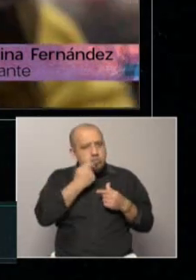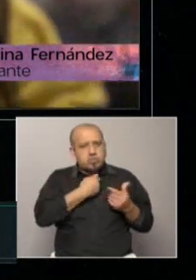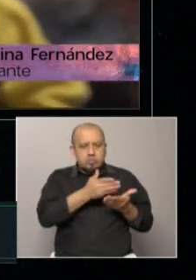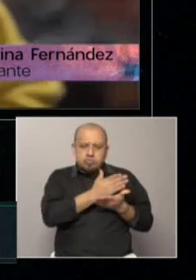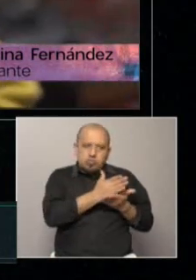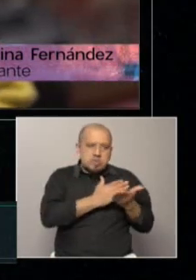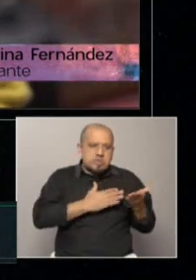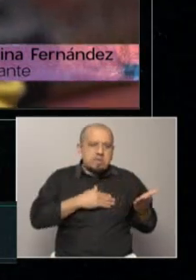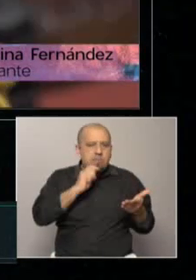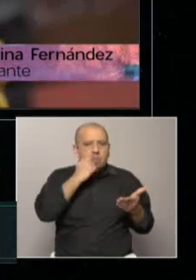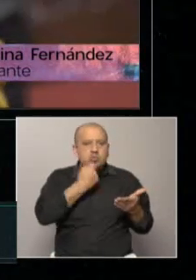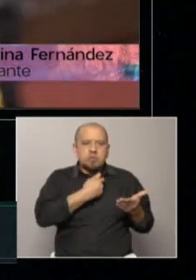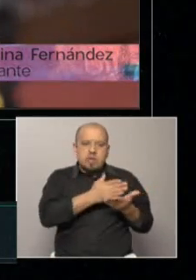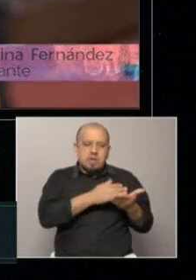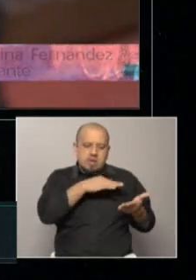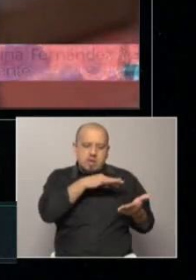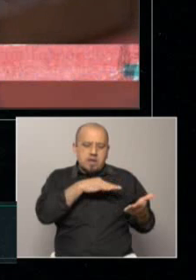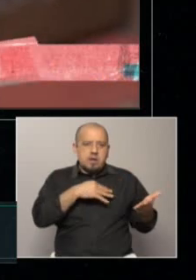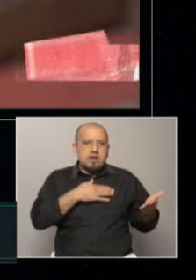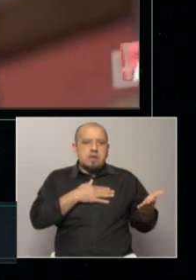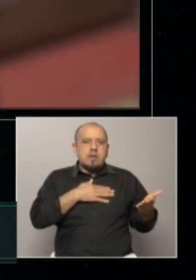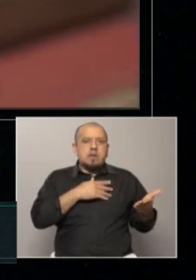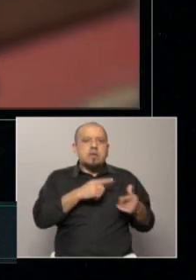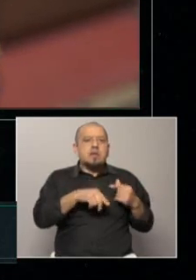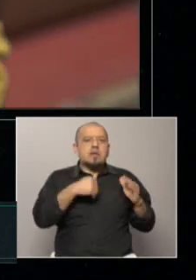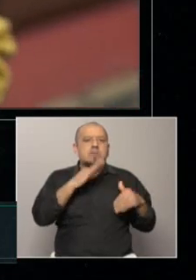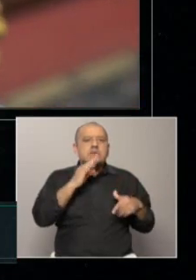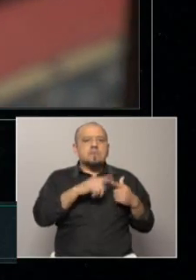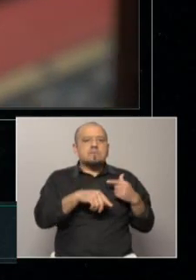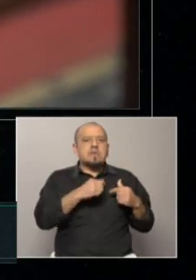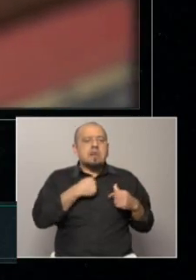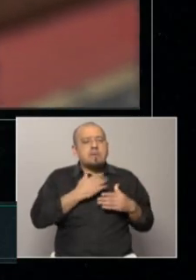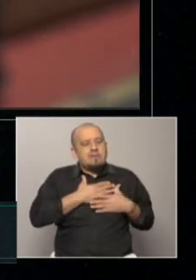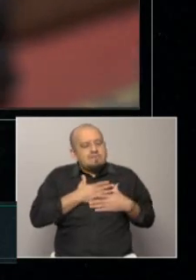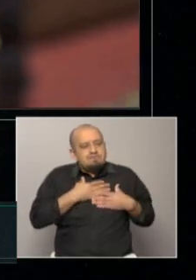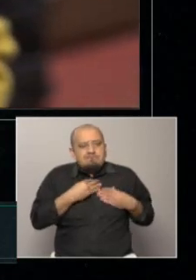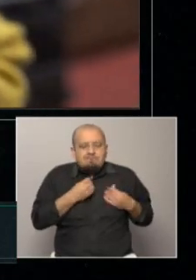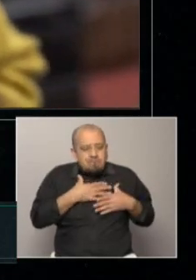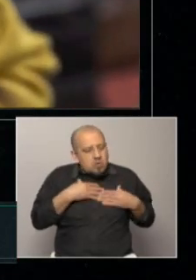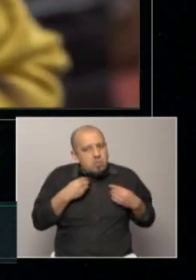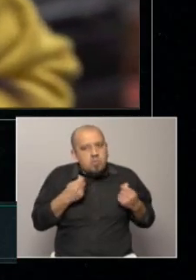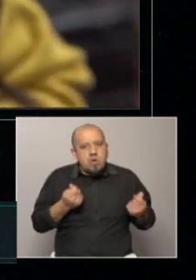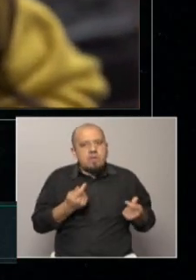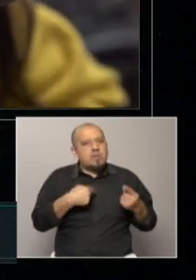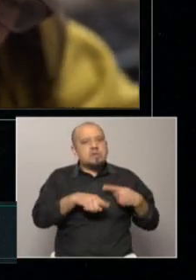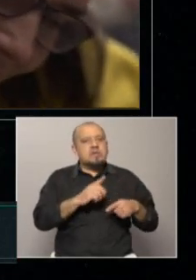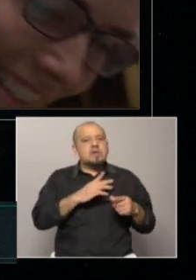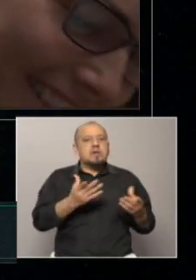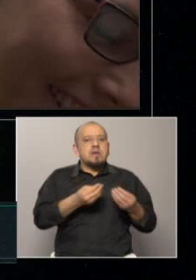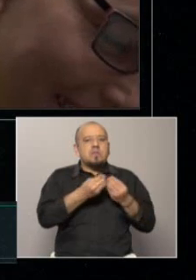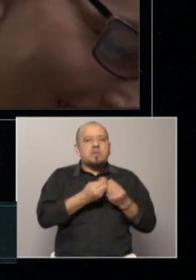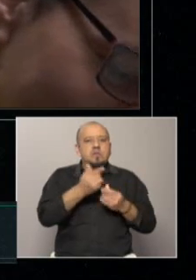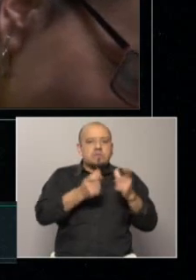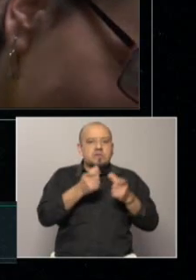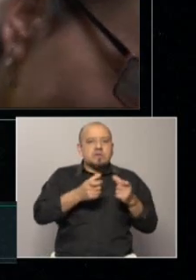bastante chica. Idea es una de las poetas que me conmueven mucho y yo creo que a muchísima gente